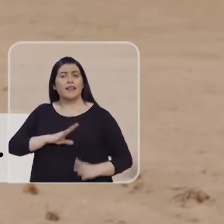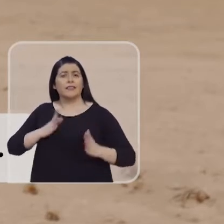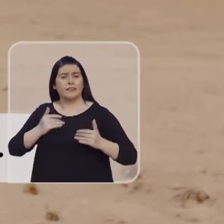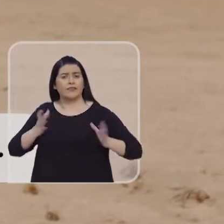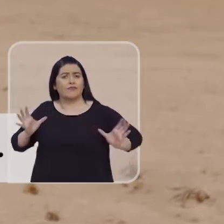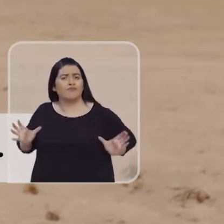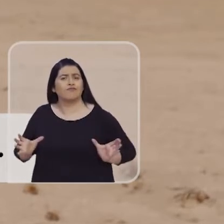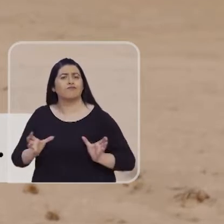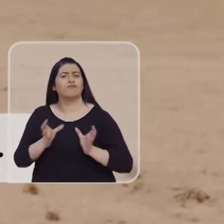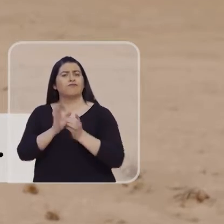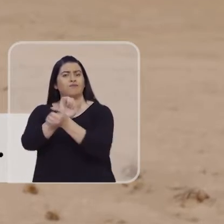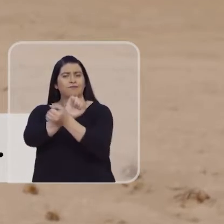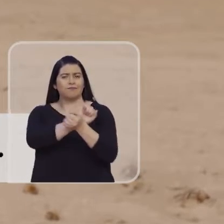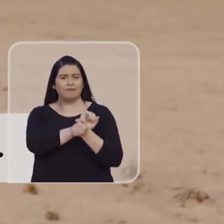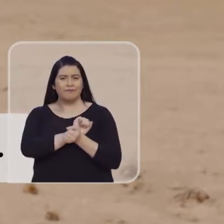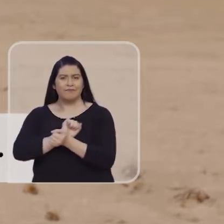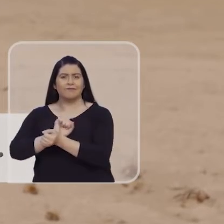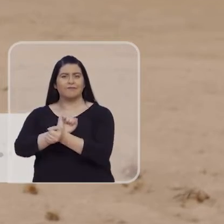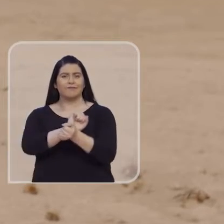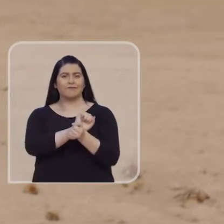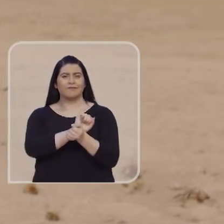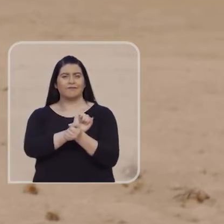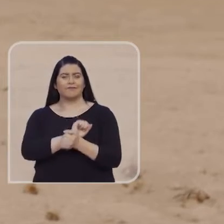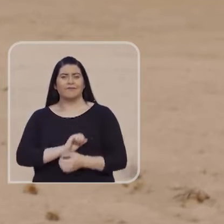Chile necesita más encuentros fraternos.